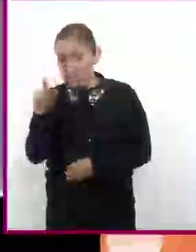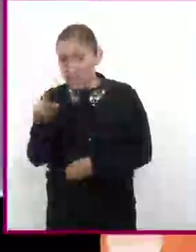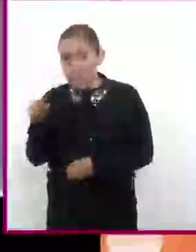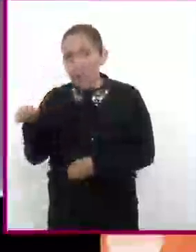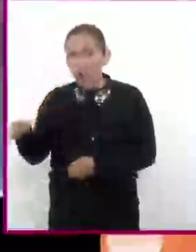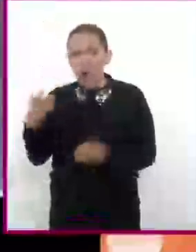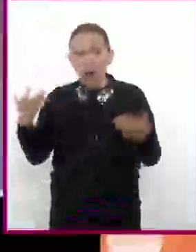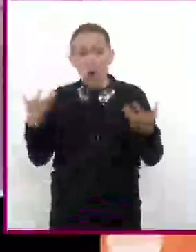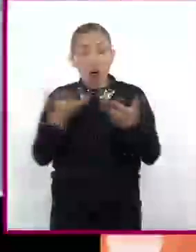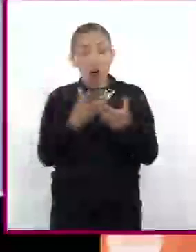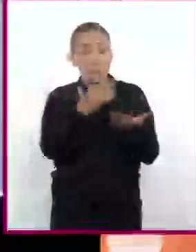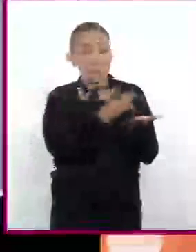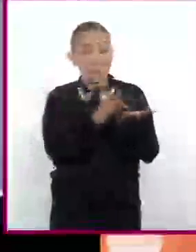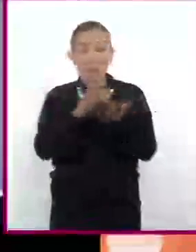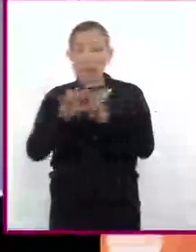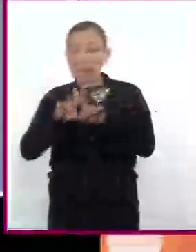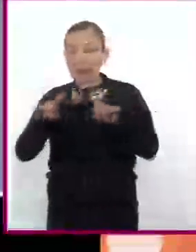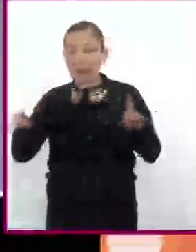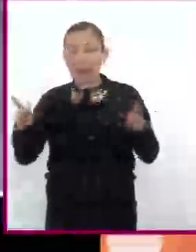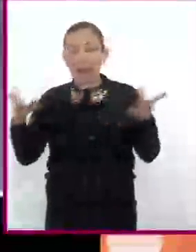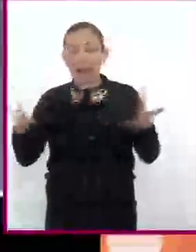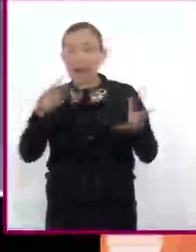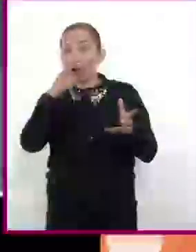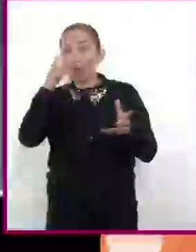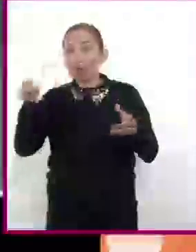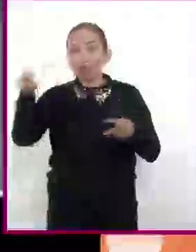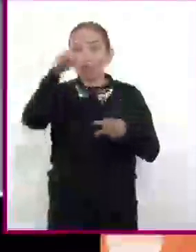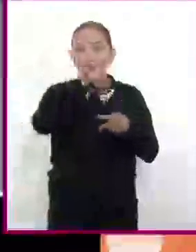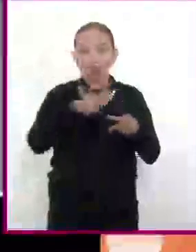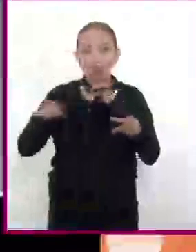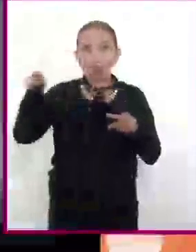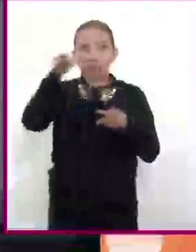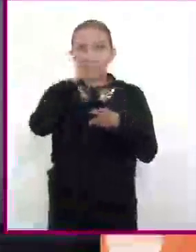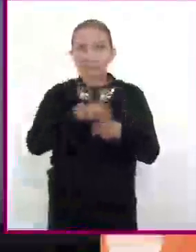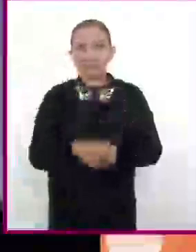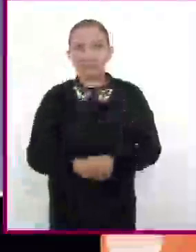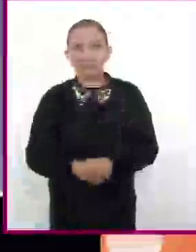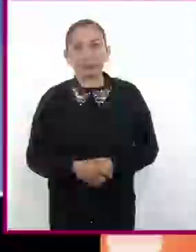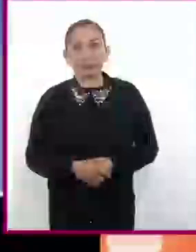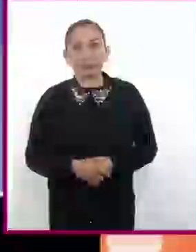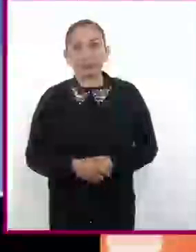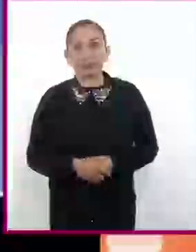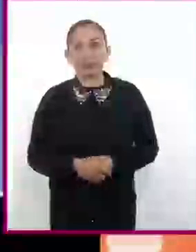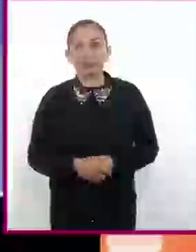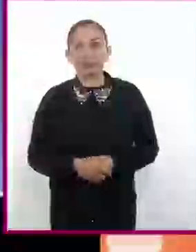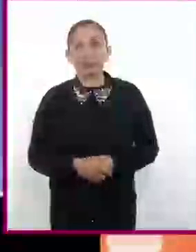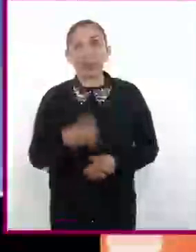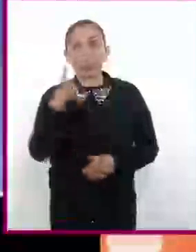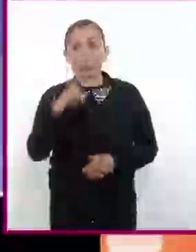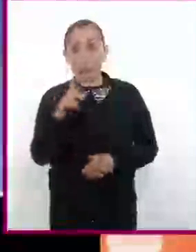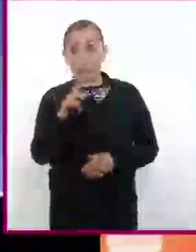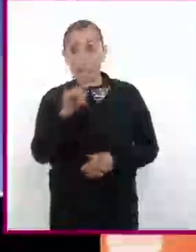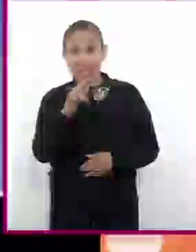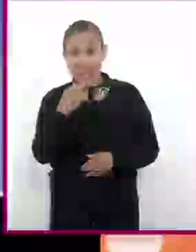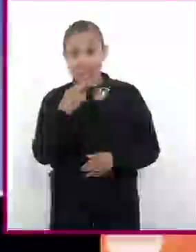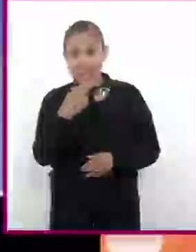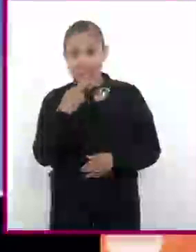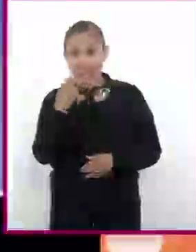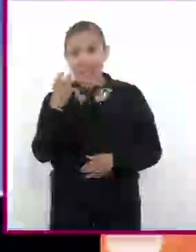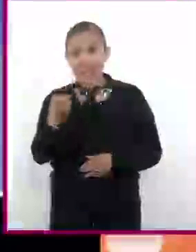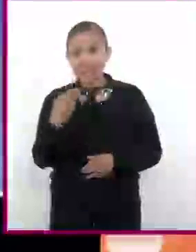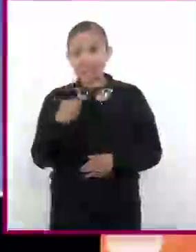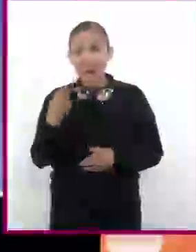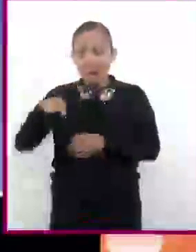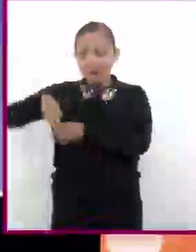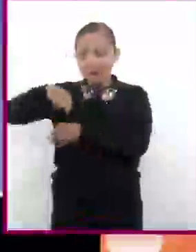justamente la combinación de metales lo que logra generar la corriente eléctrica. Para que la pila funcione, necesitamos